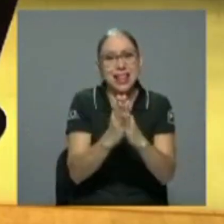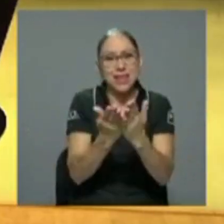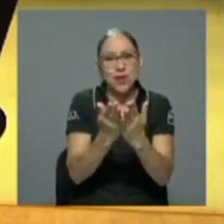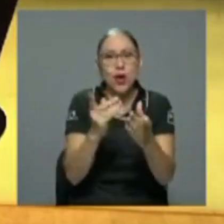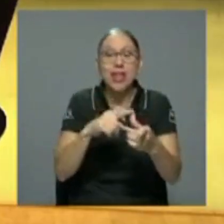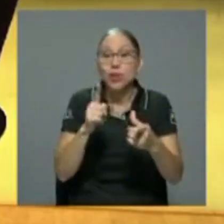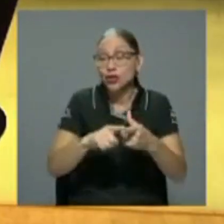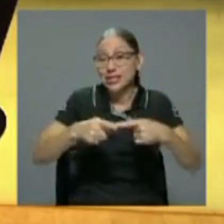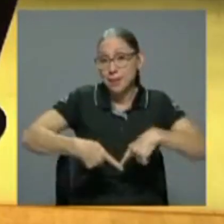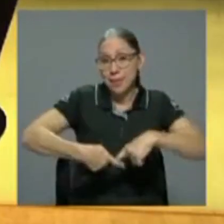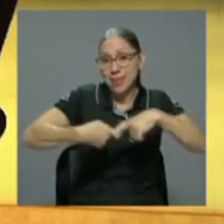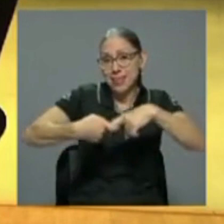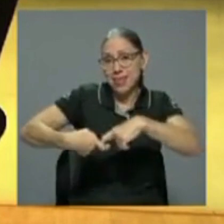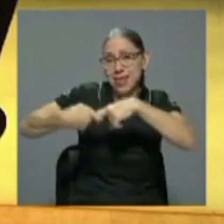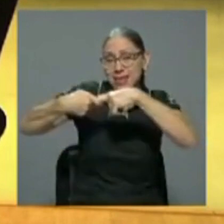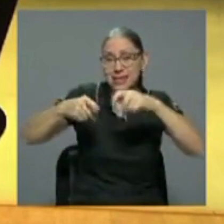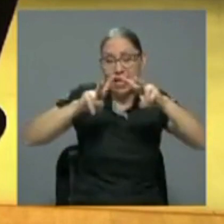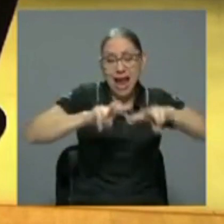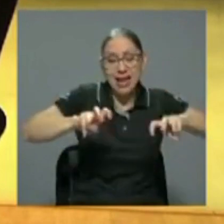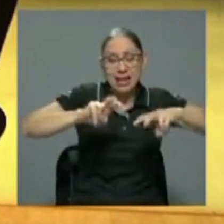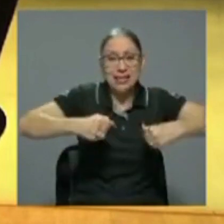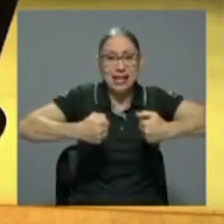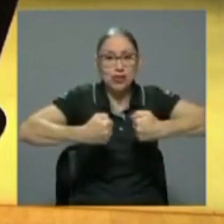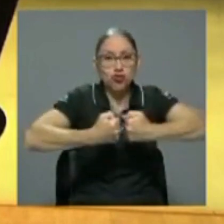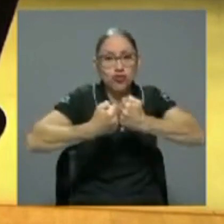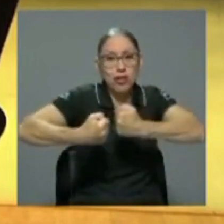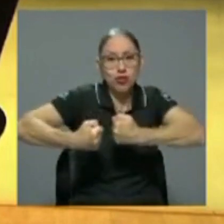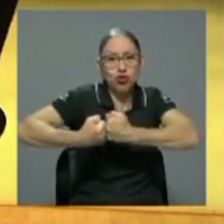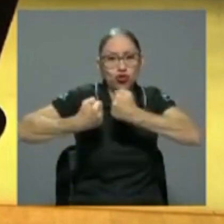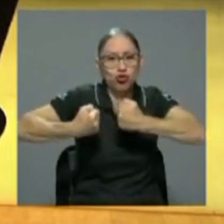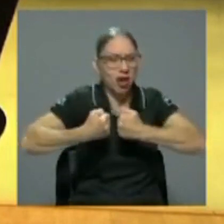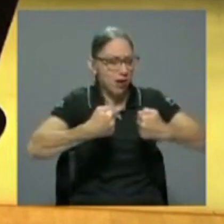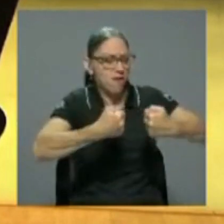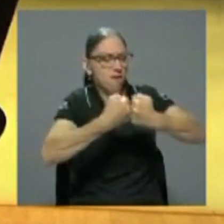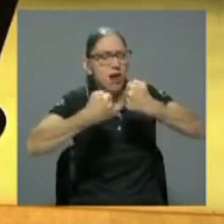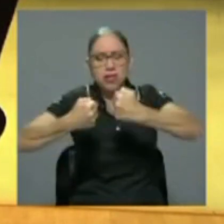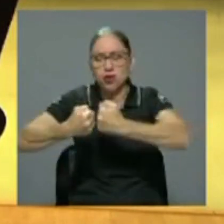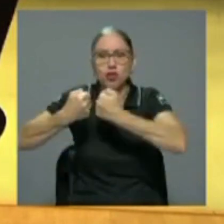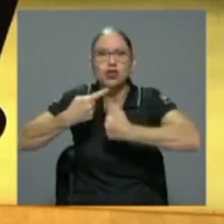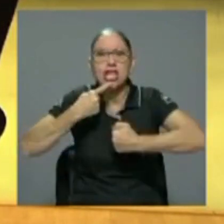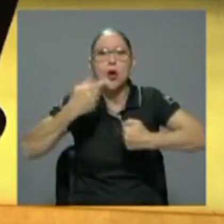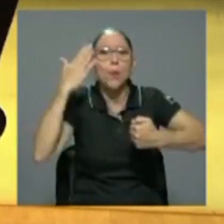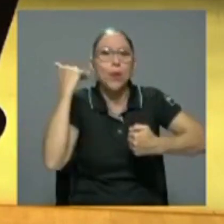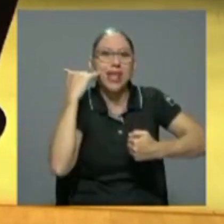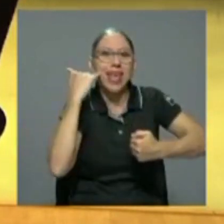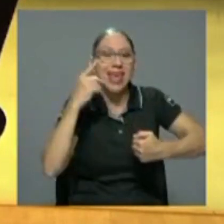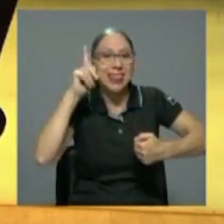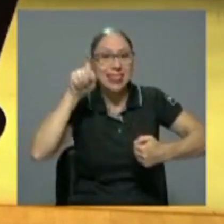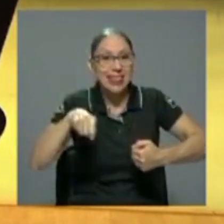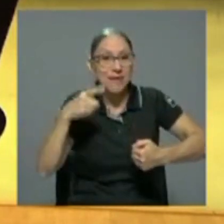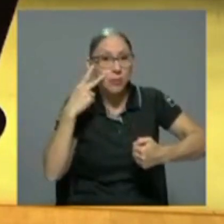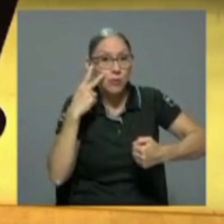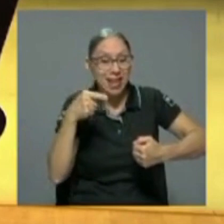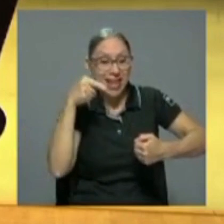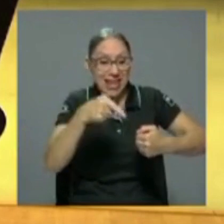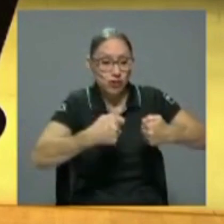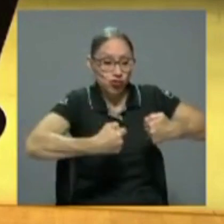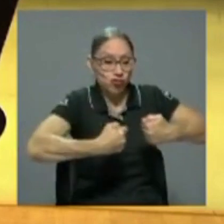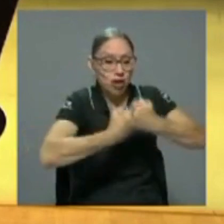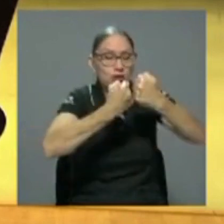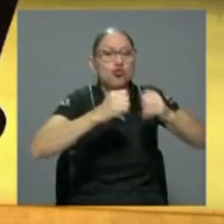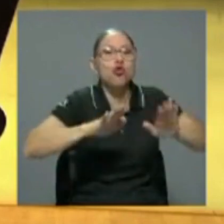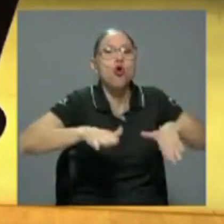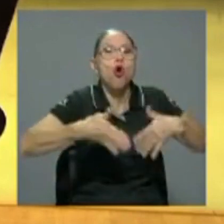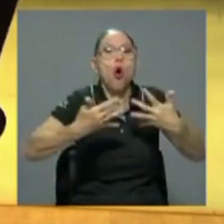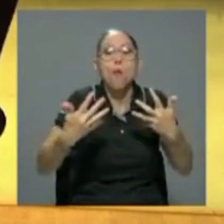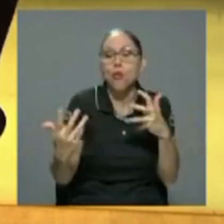todos esos retos, y digo que son retos porque tenemos que ver cómo compaginamos eso o cómo lo adaptamos o